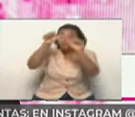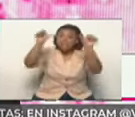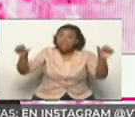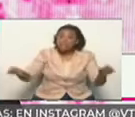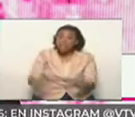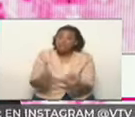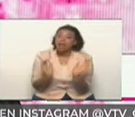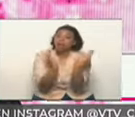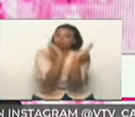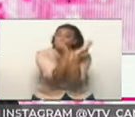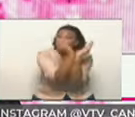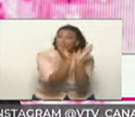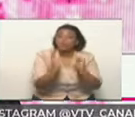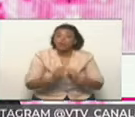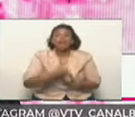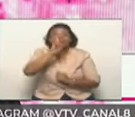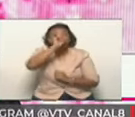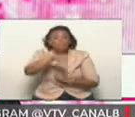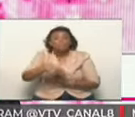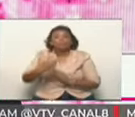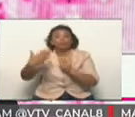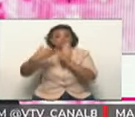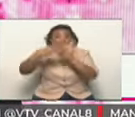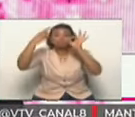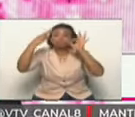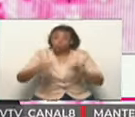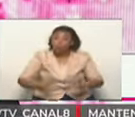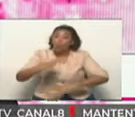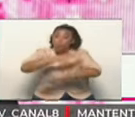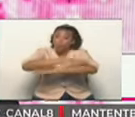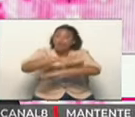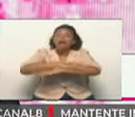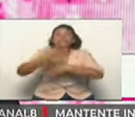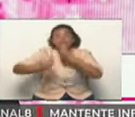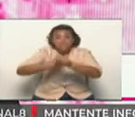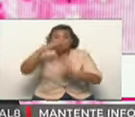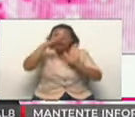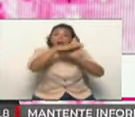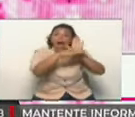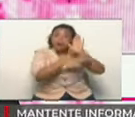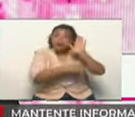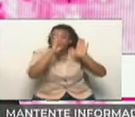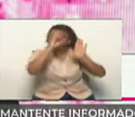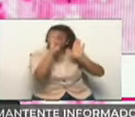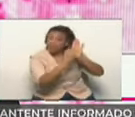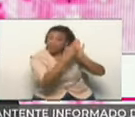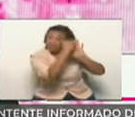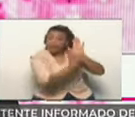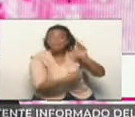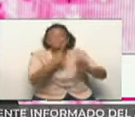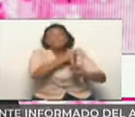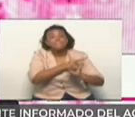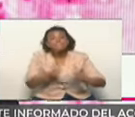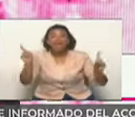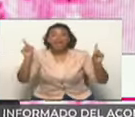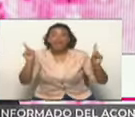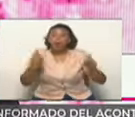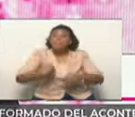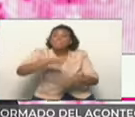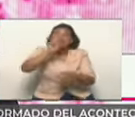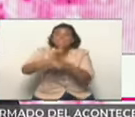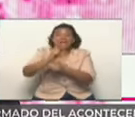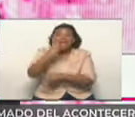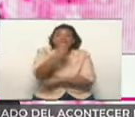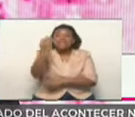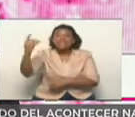Naciones Unidas. También ha jugado un papel importante, lo sigue jugando, ¿verdad? Pero por primera vez en